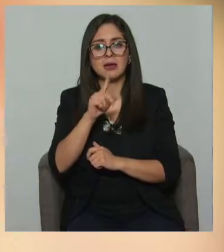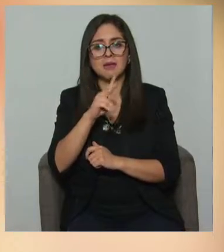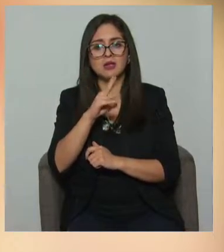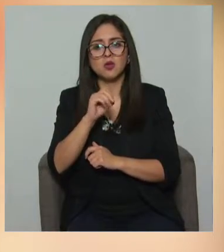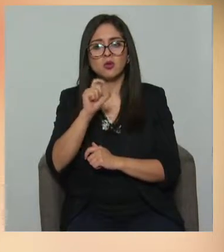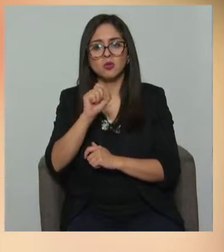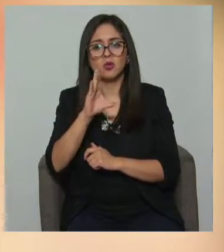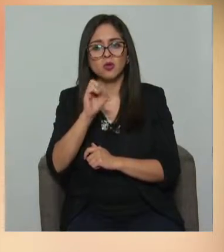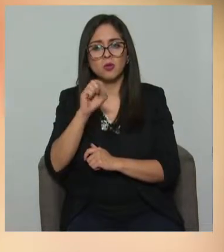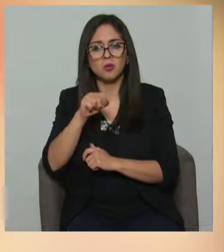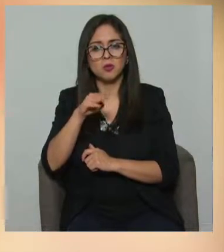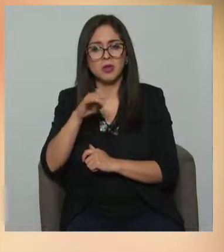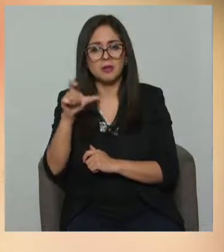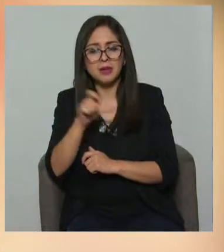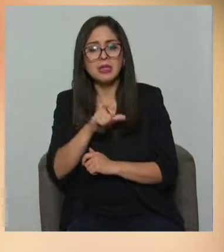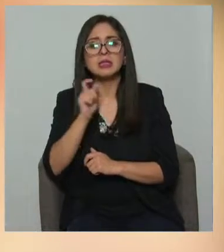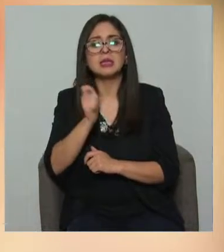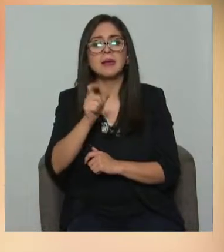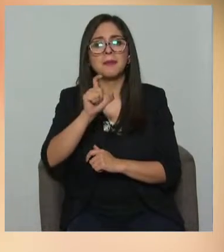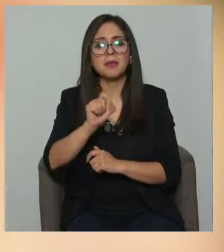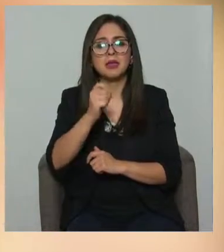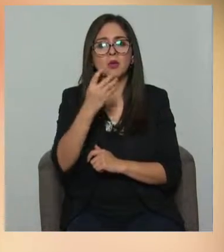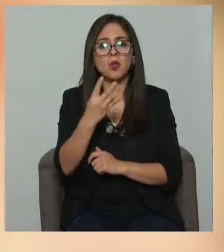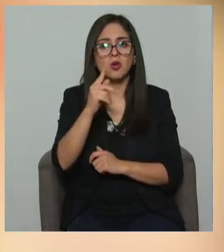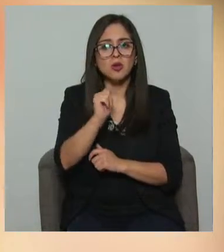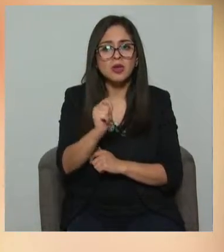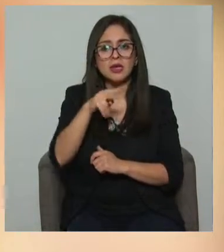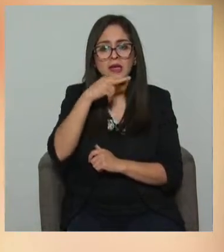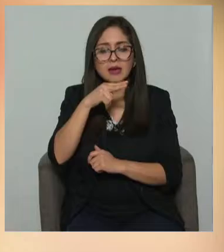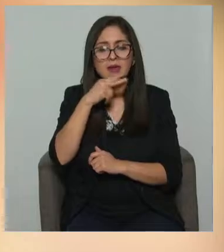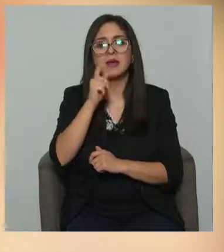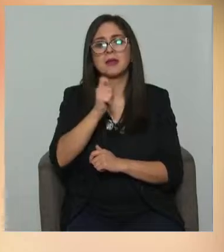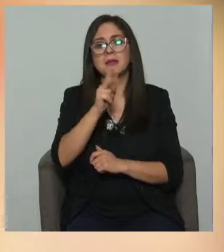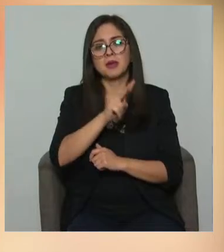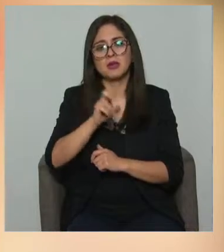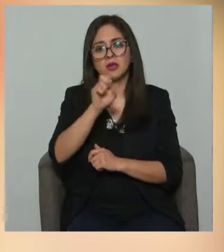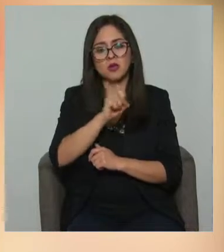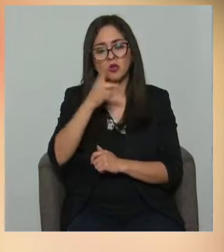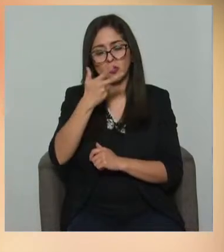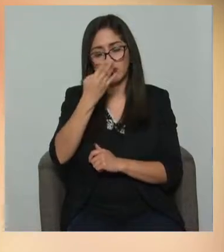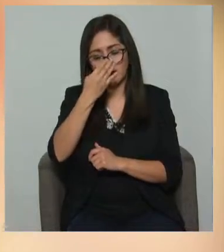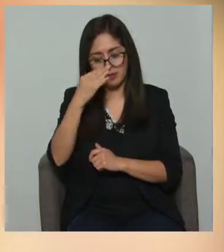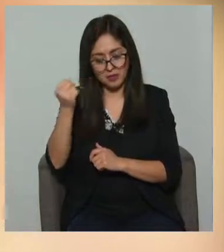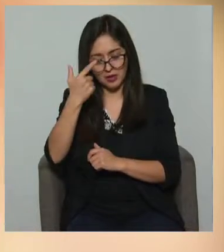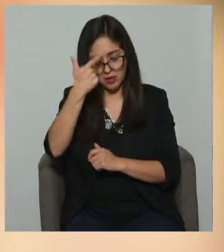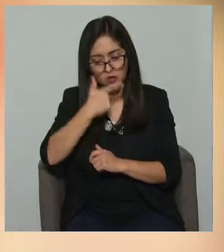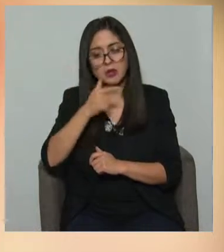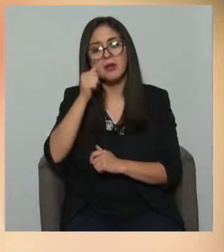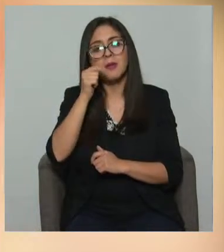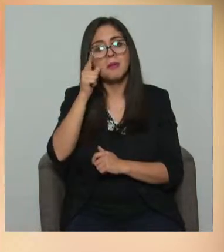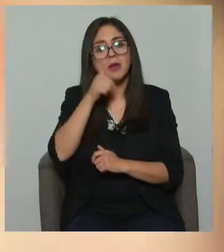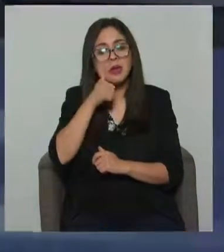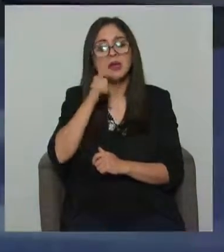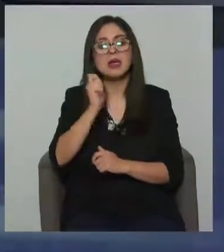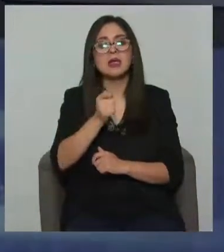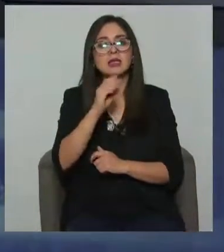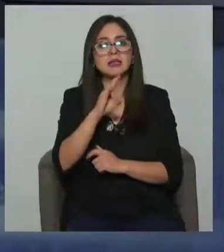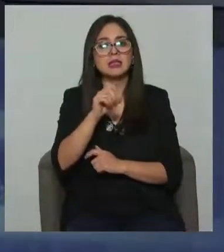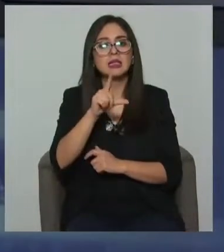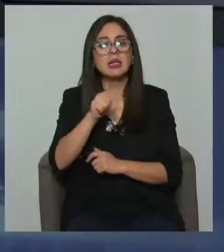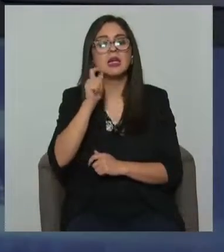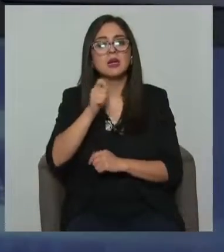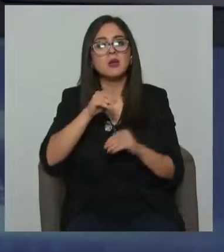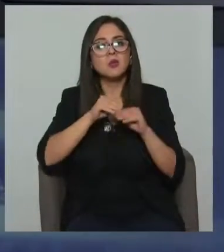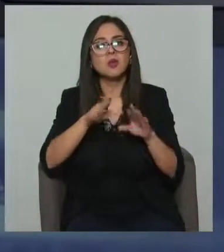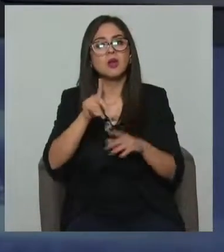www.elvicio.com.mx. Tenemos 24 navideño, viernes y sábado a las 9 de la noche, 9:30. Mañana reestrena Cecilia Sotres un espectáculo que se